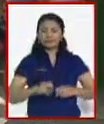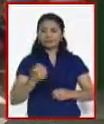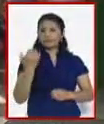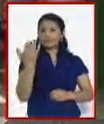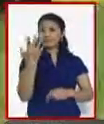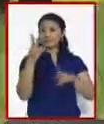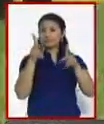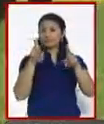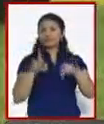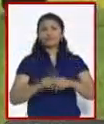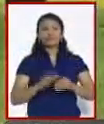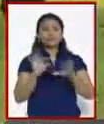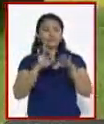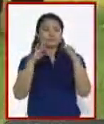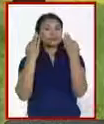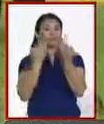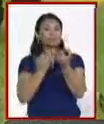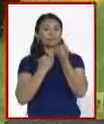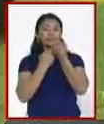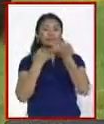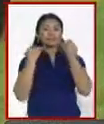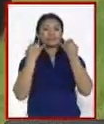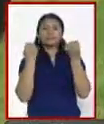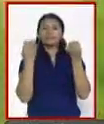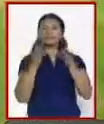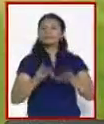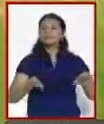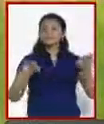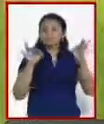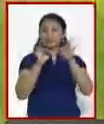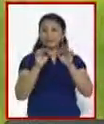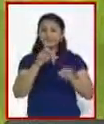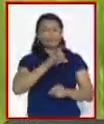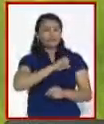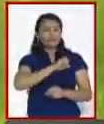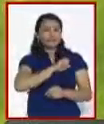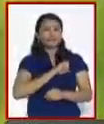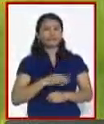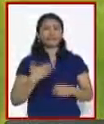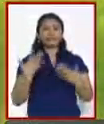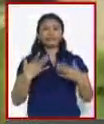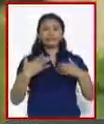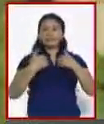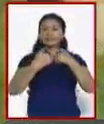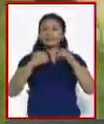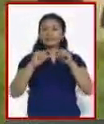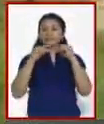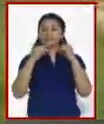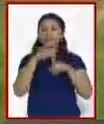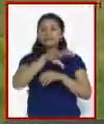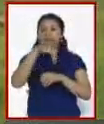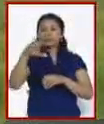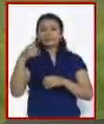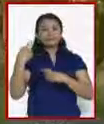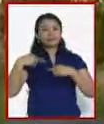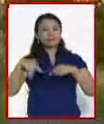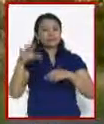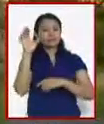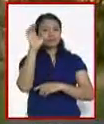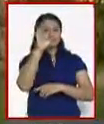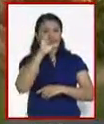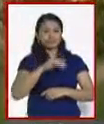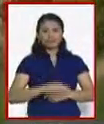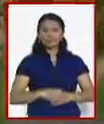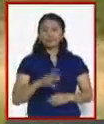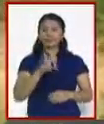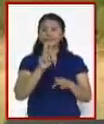de 5 personas. La familia coadyuvó con información de mucha importancia a los investigadores, quienes se dividieron en grupos para realizar los